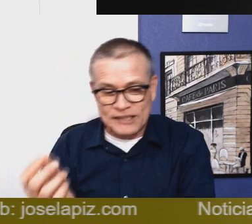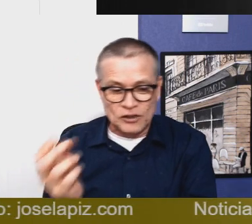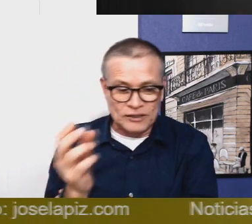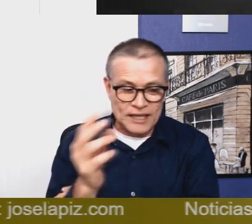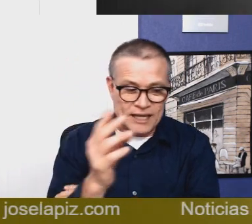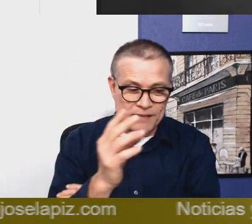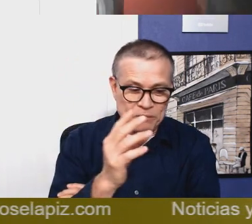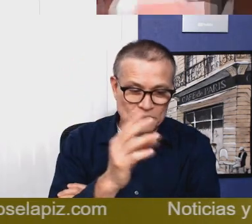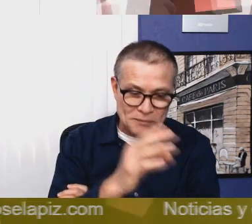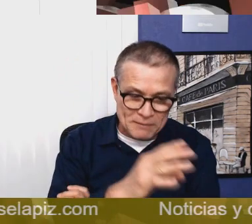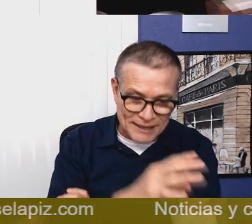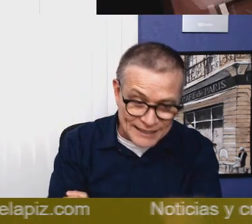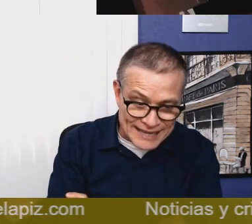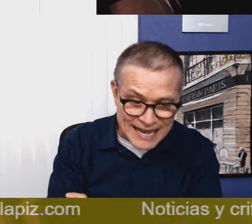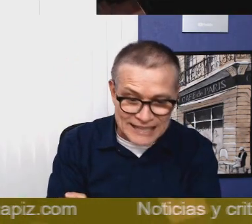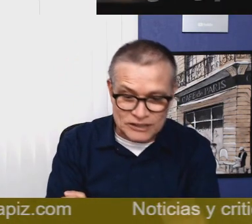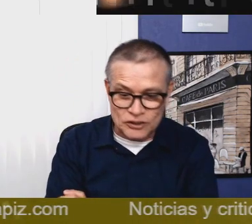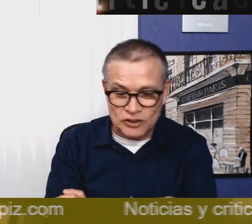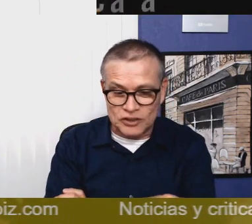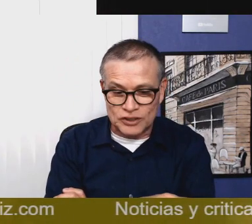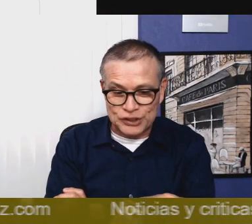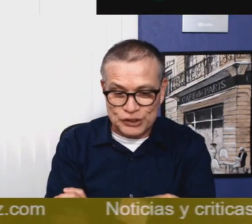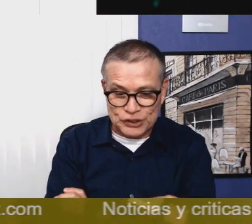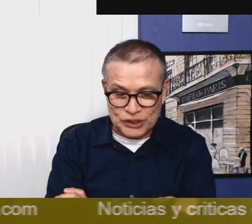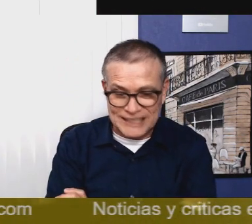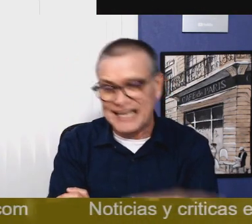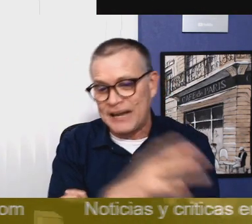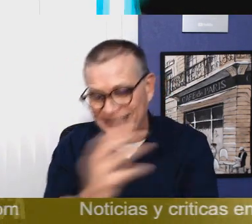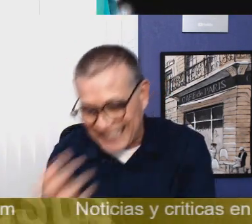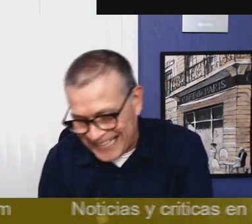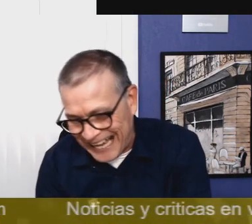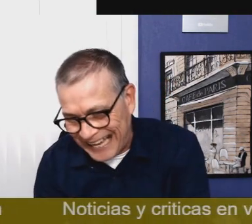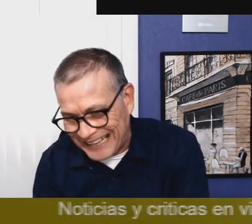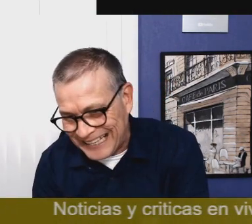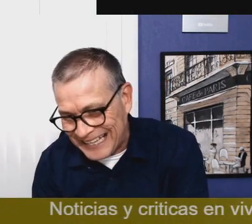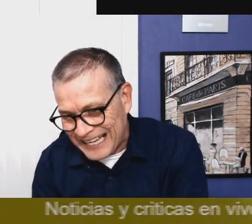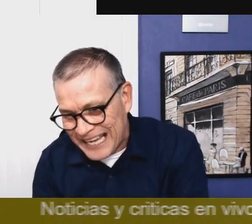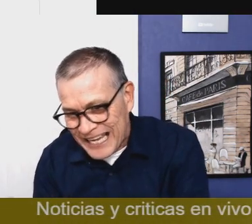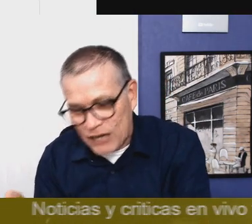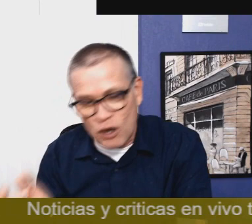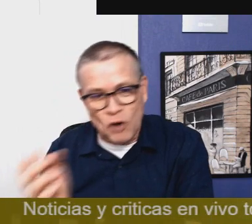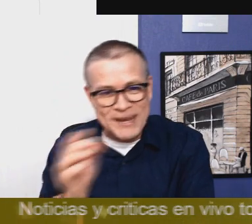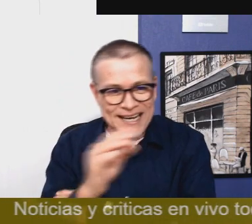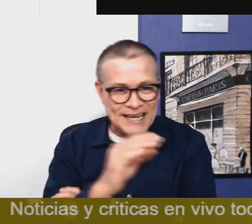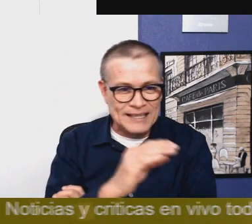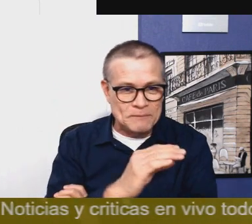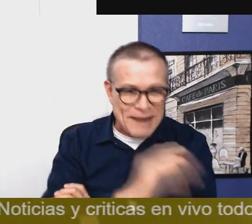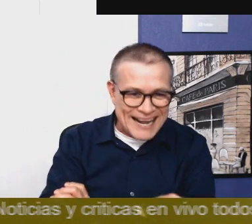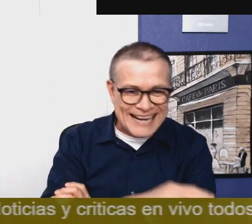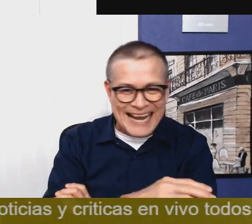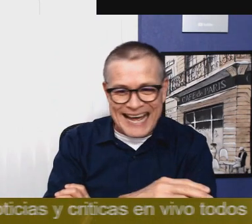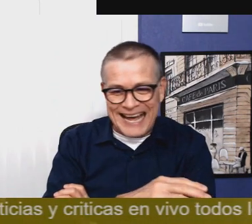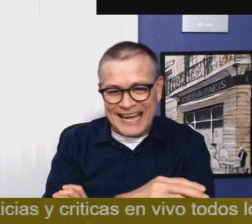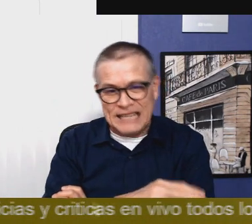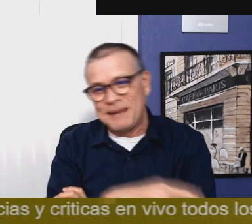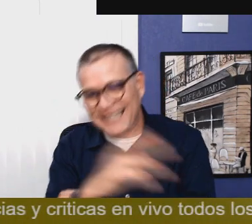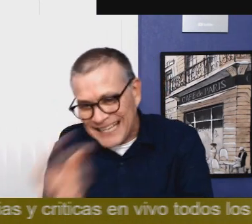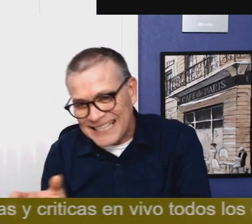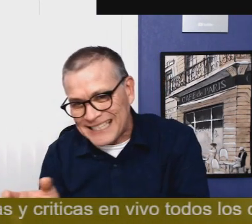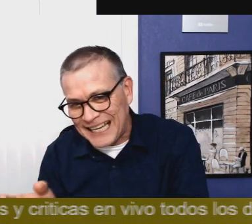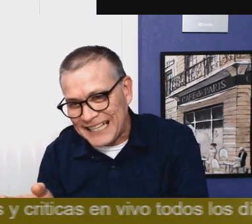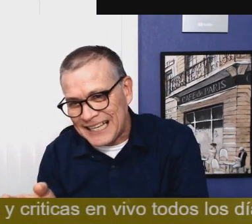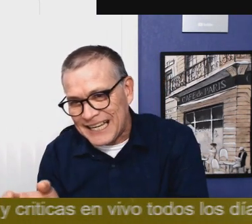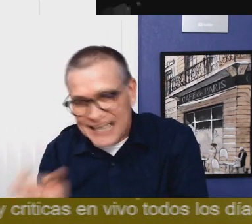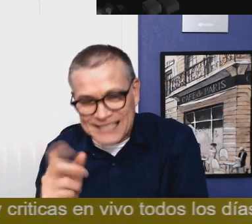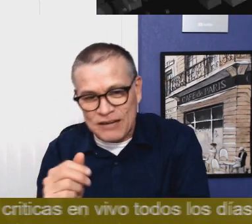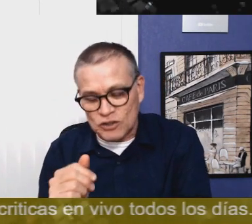y en donde pues son bien vendidazos, no dicen la verdad, y luego vienen para acá y me